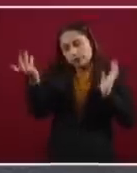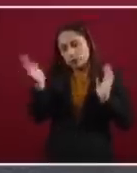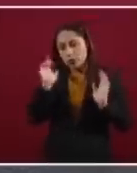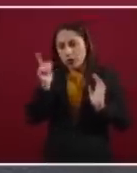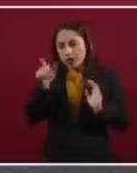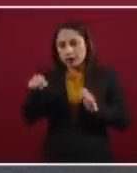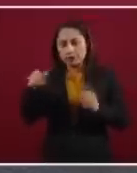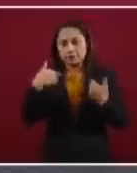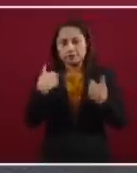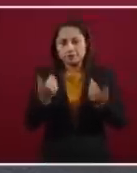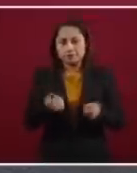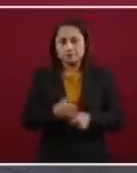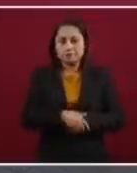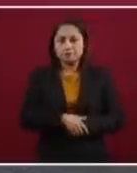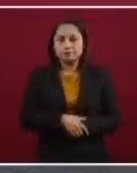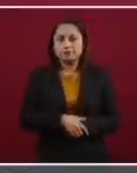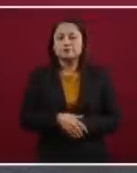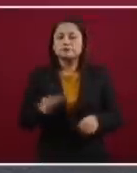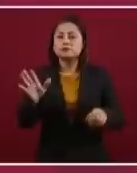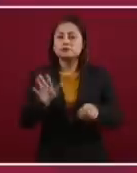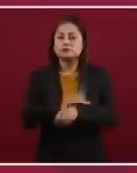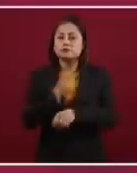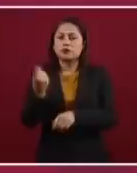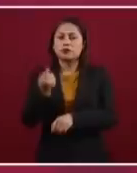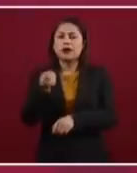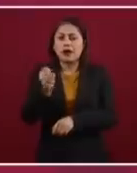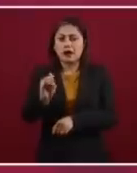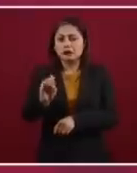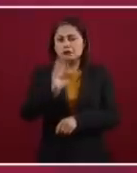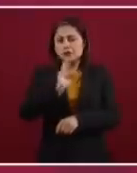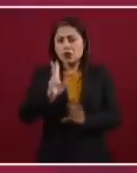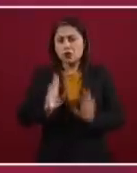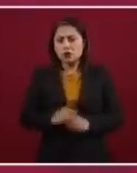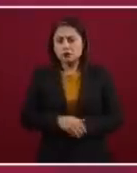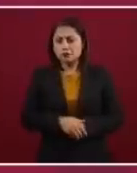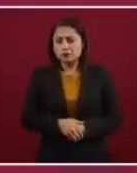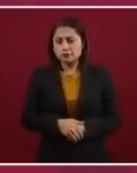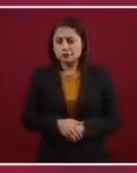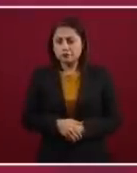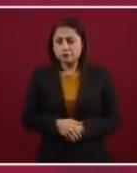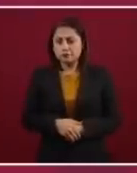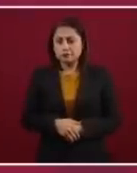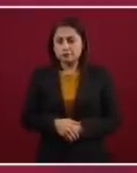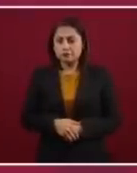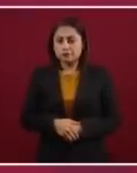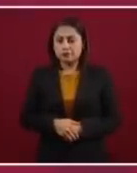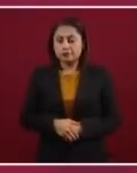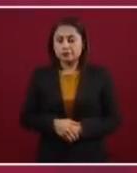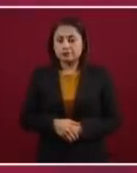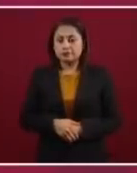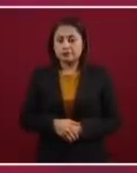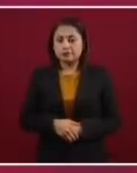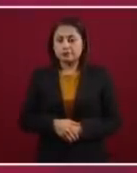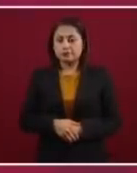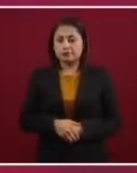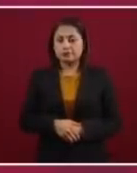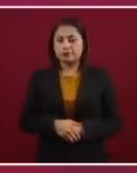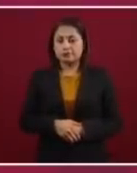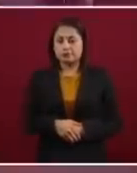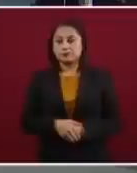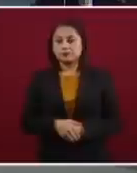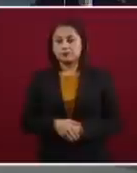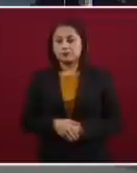porque eso es lo mejor más ya desde ahora pueden